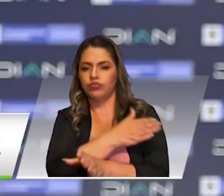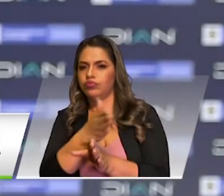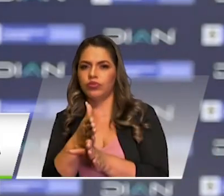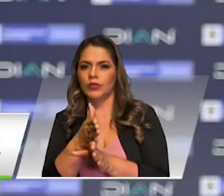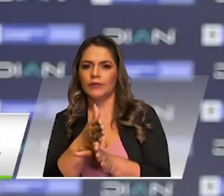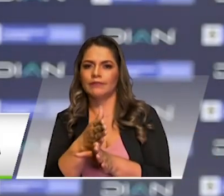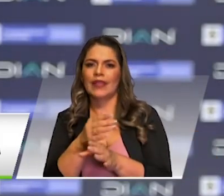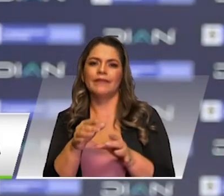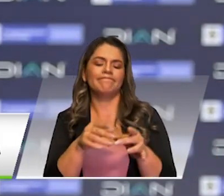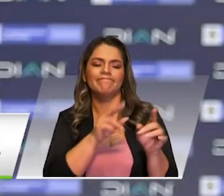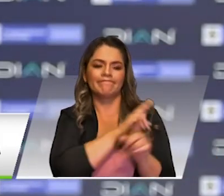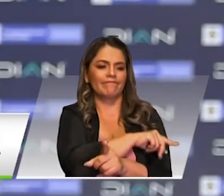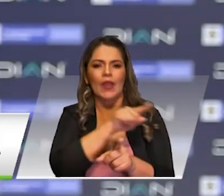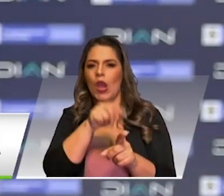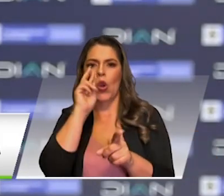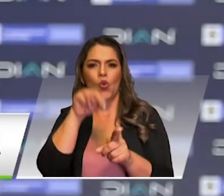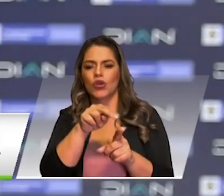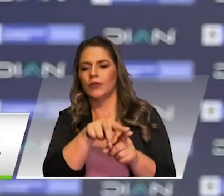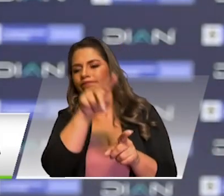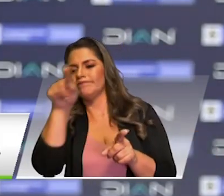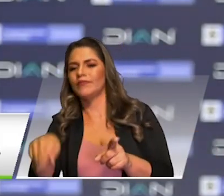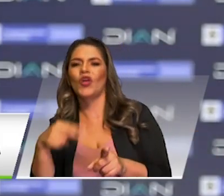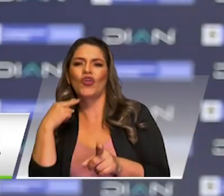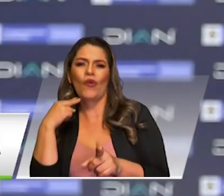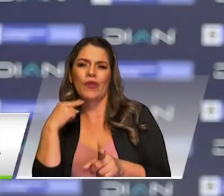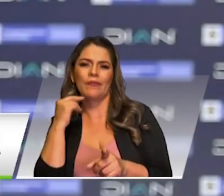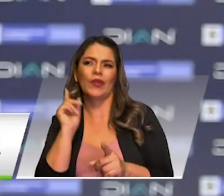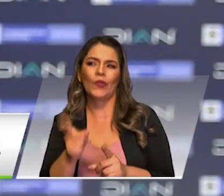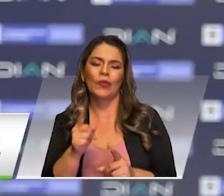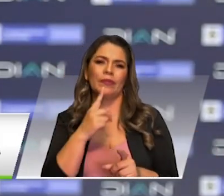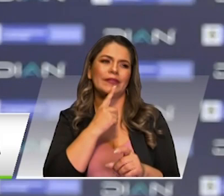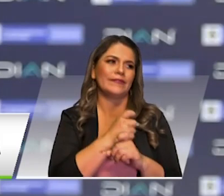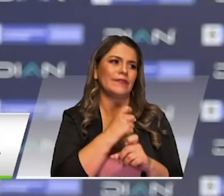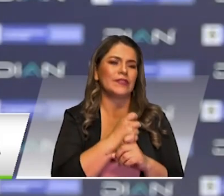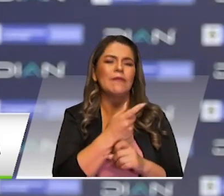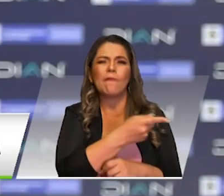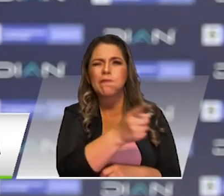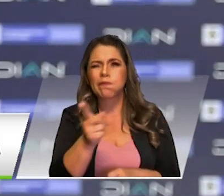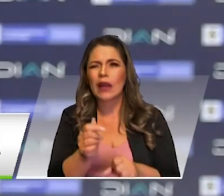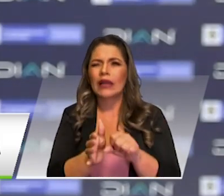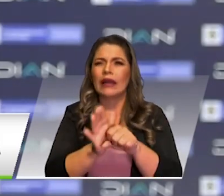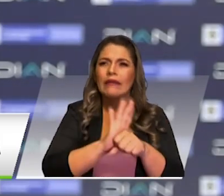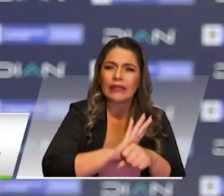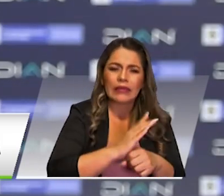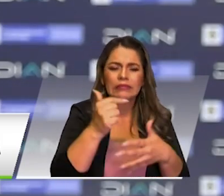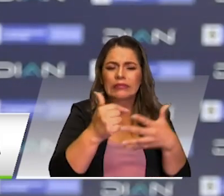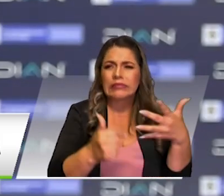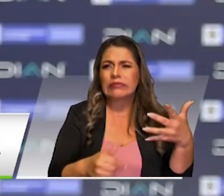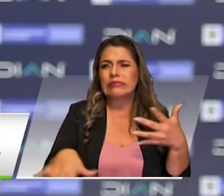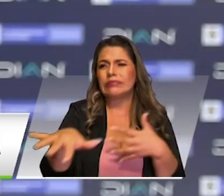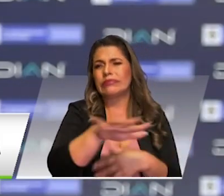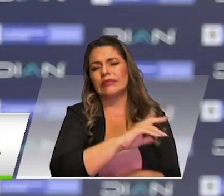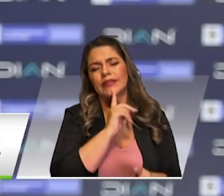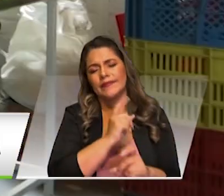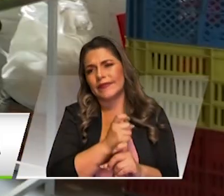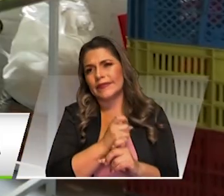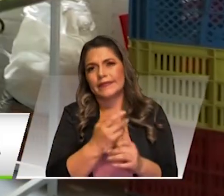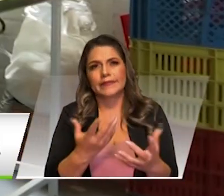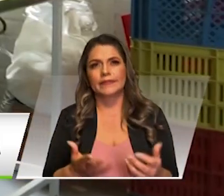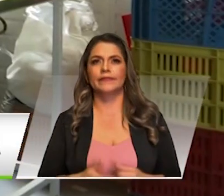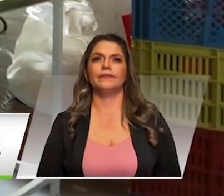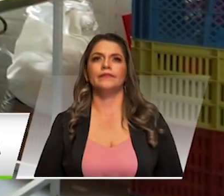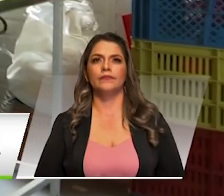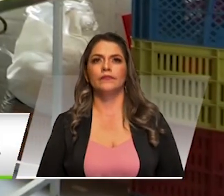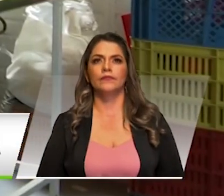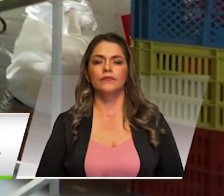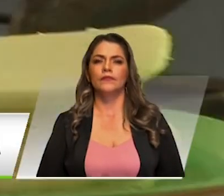estos vencimientos toda vez que persisten las circunstancias excepcionales como consecuencia de la pandemia derivada del COVID-19.